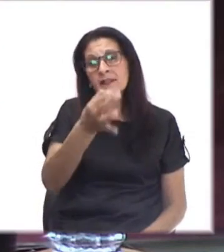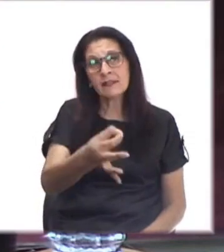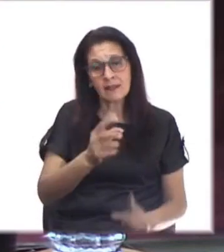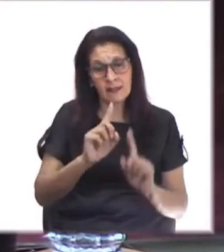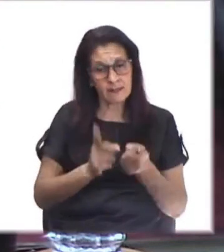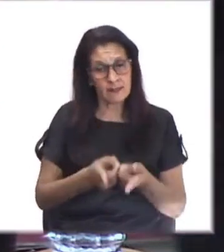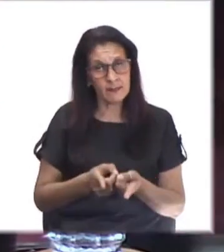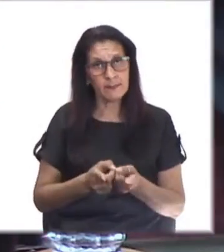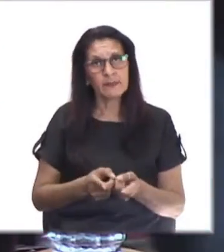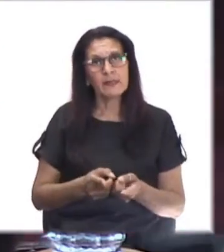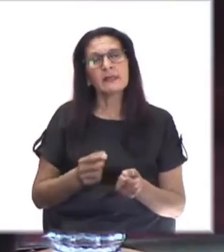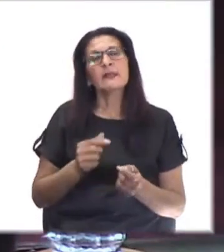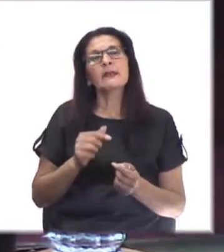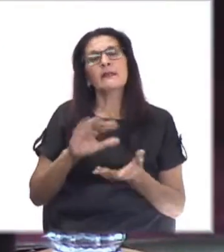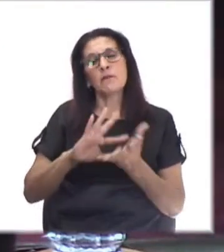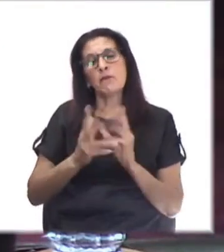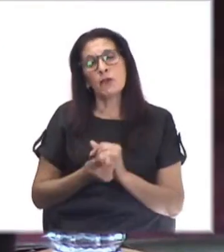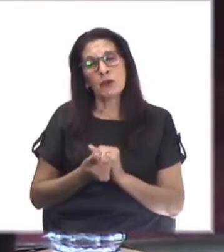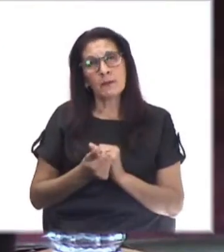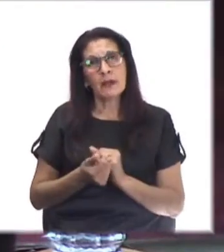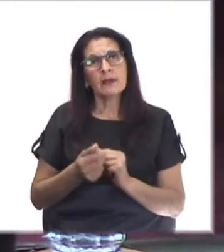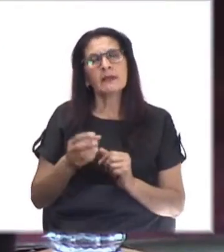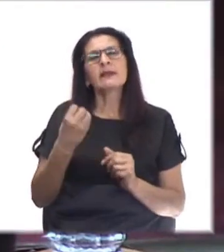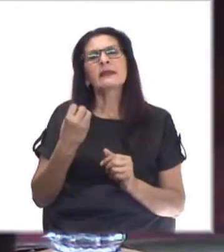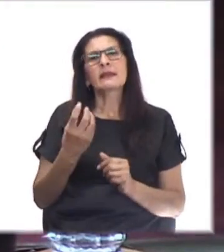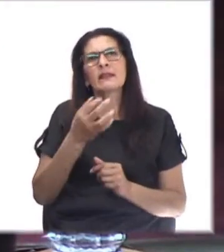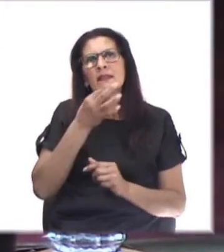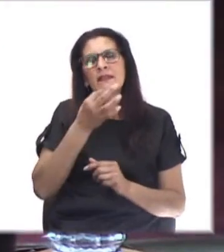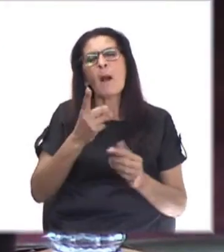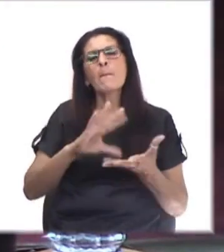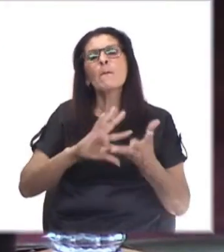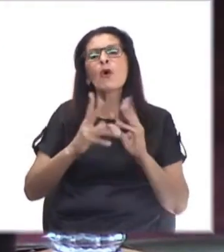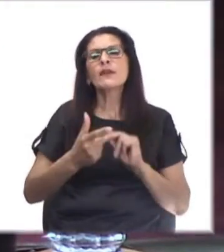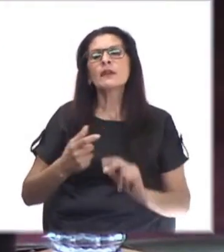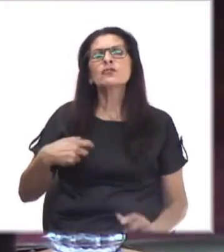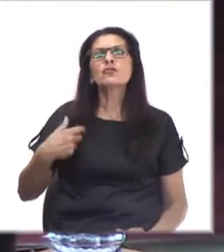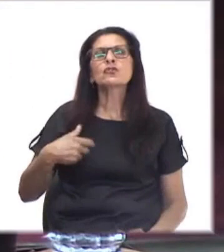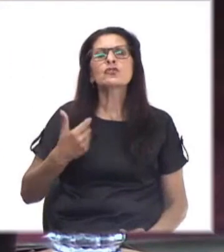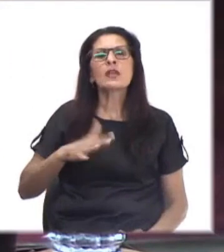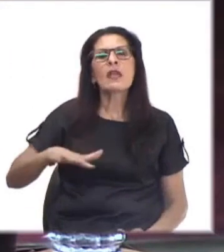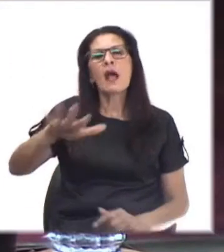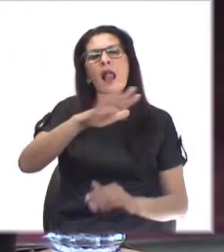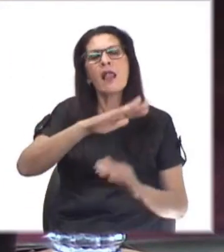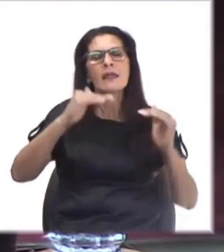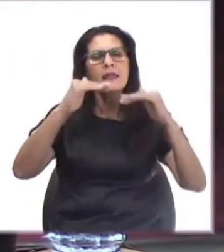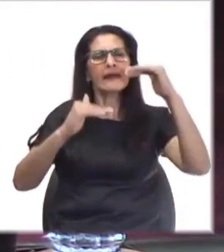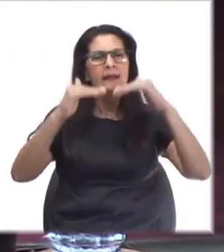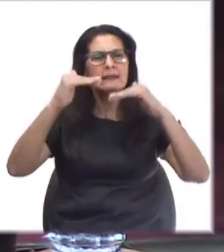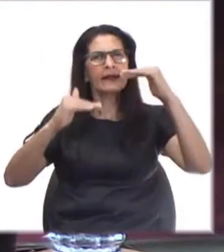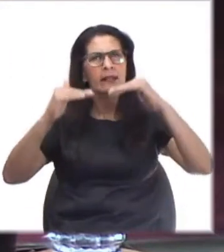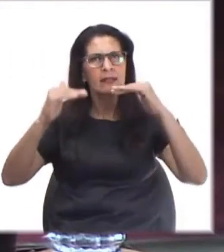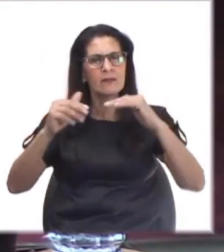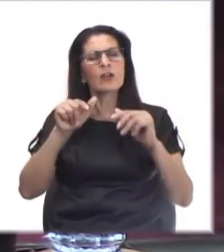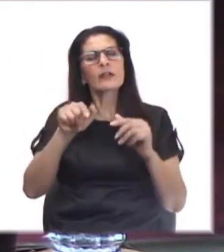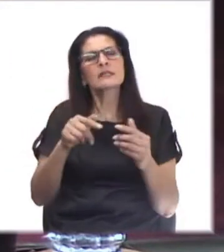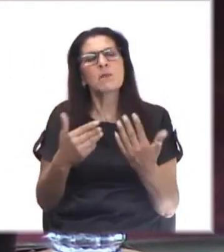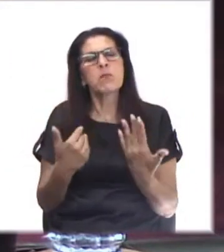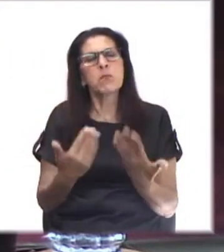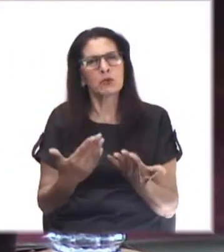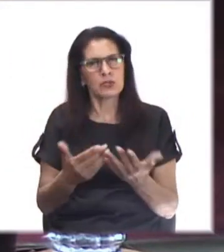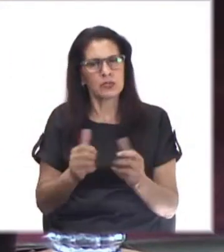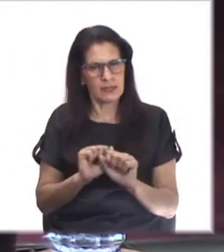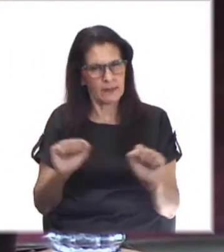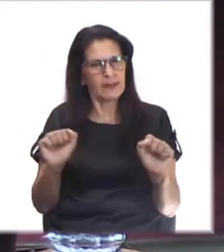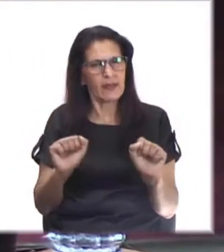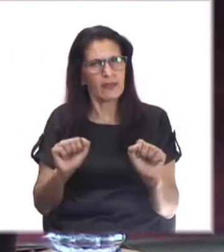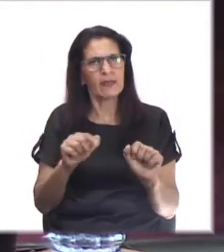manera inapelable, la excepción que definía un modelo social inequitativo y excluyente que posibilitaba culminar con